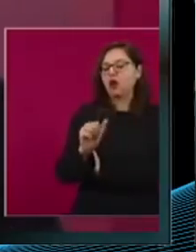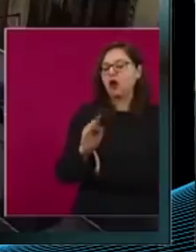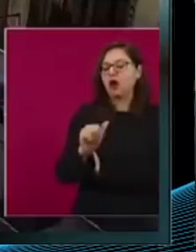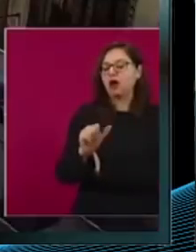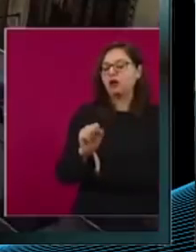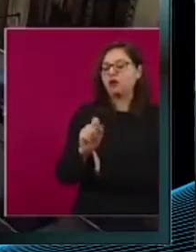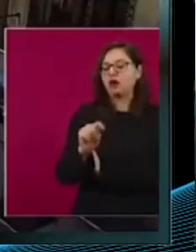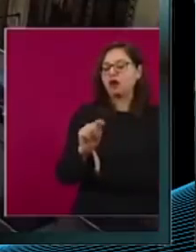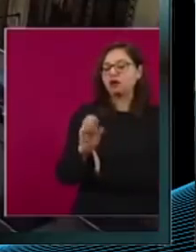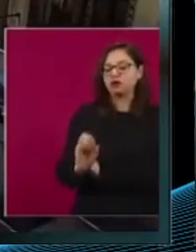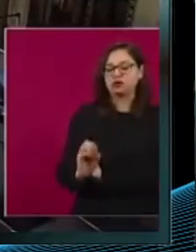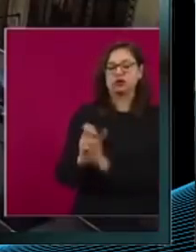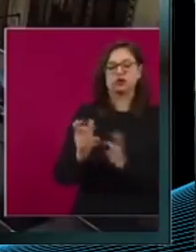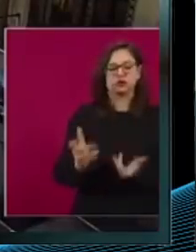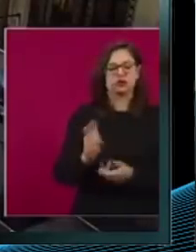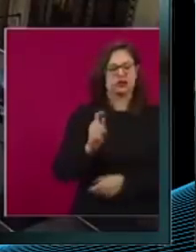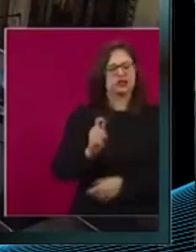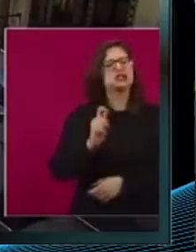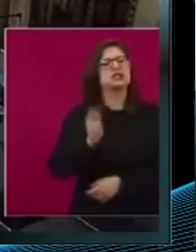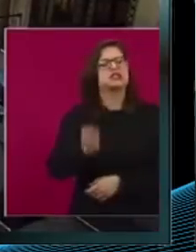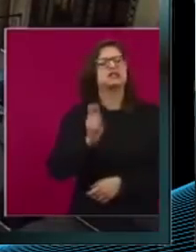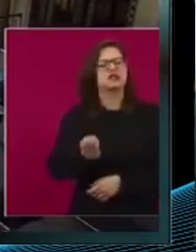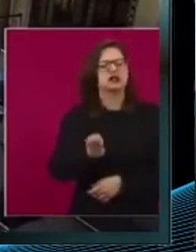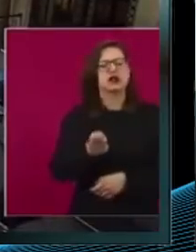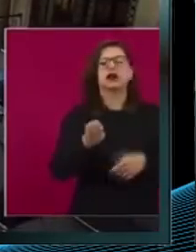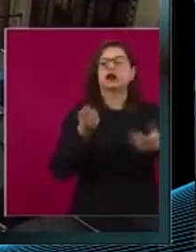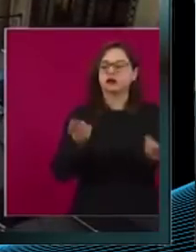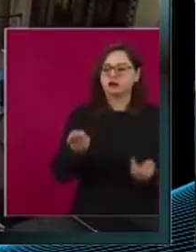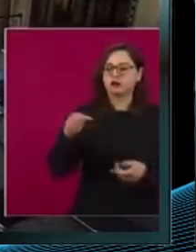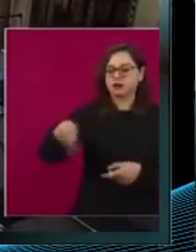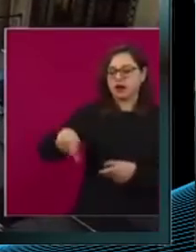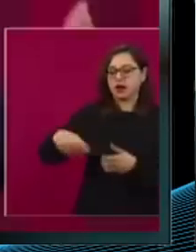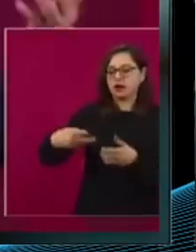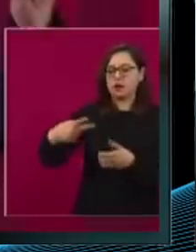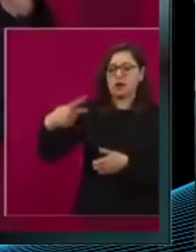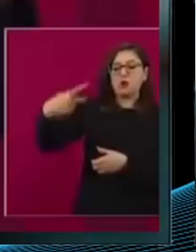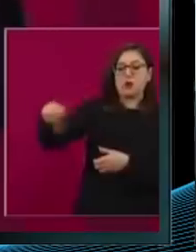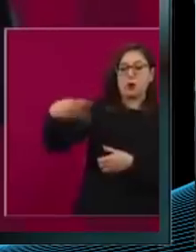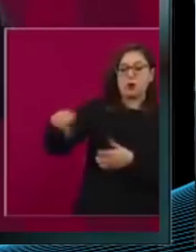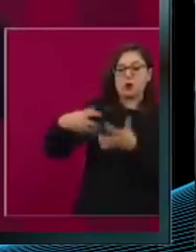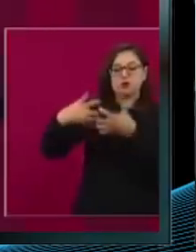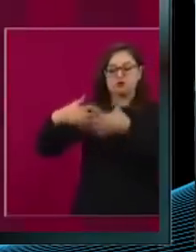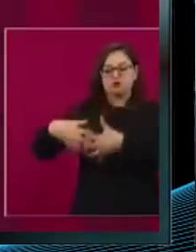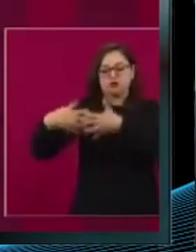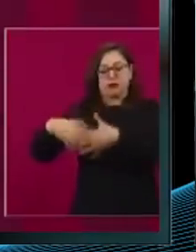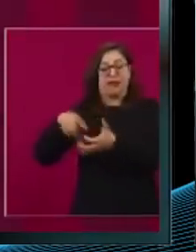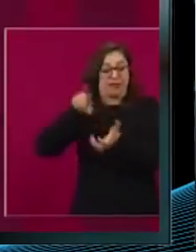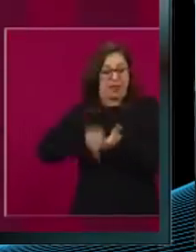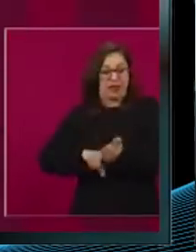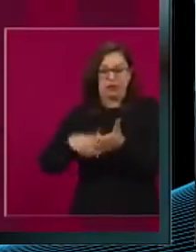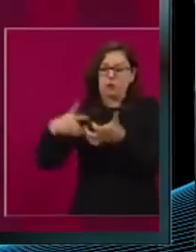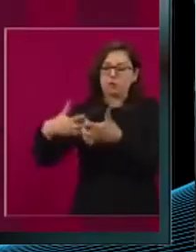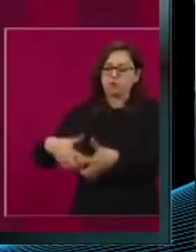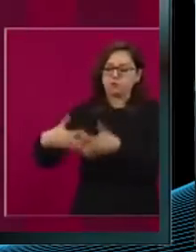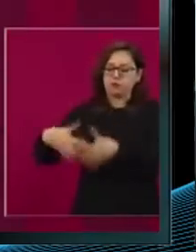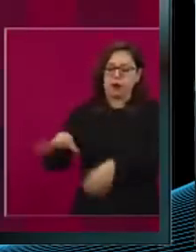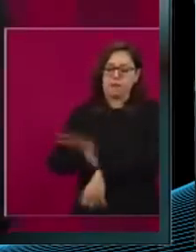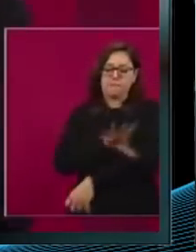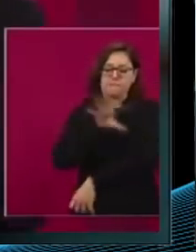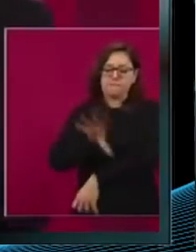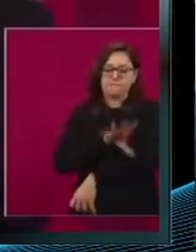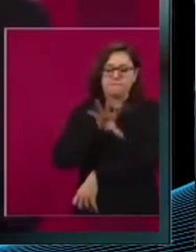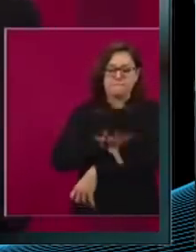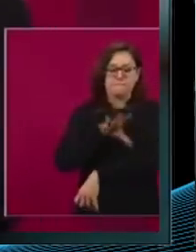tiene una planta, se genera energía para que esa